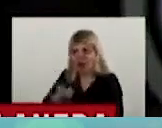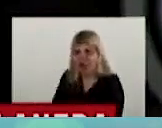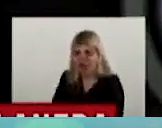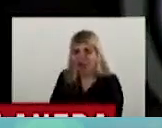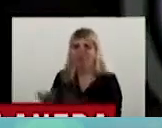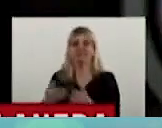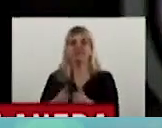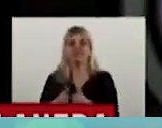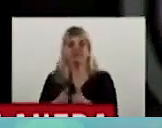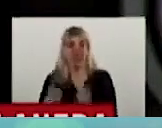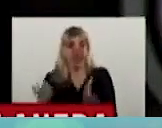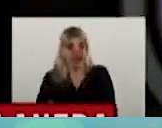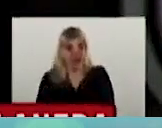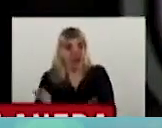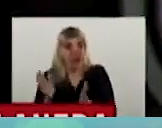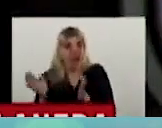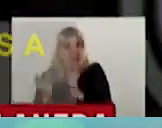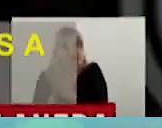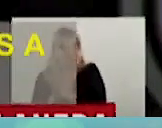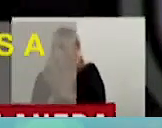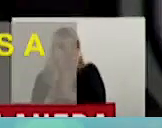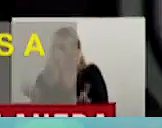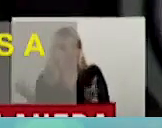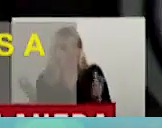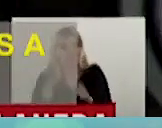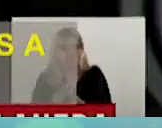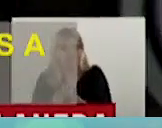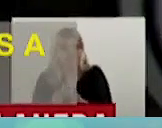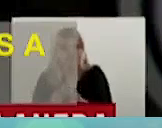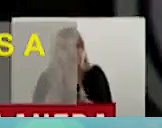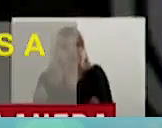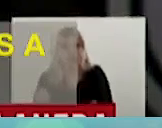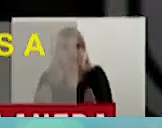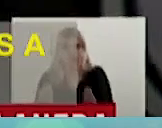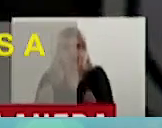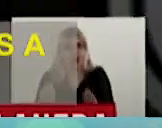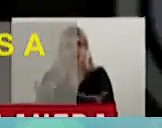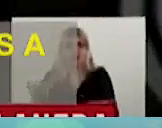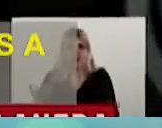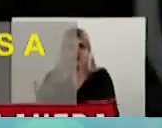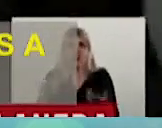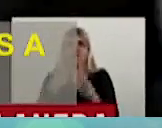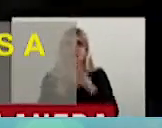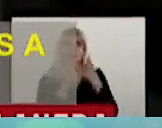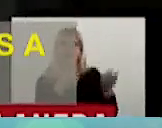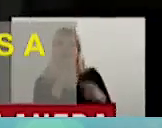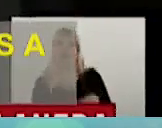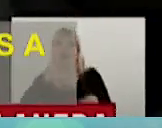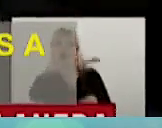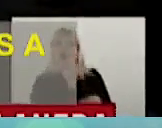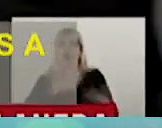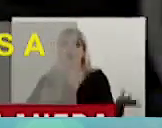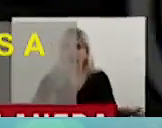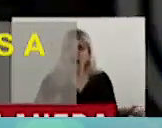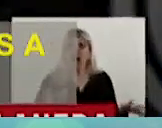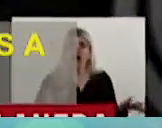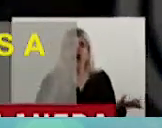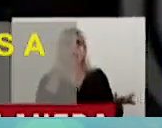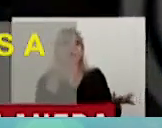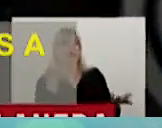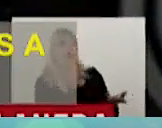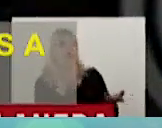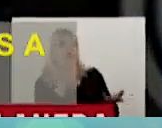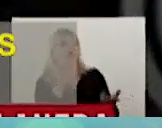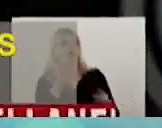Y así pudimos encarar esta discusión, que en verdad nosotros no le preguntamos a nadie qué ideología tiene